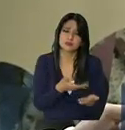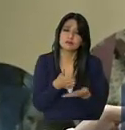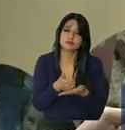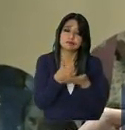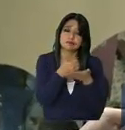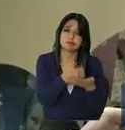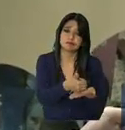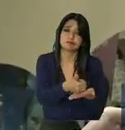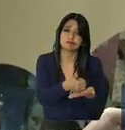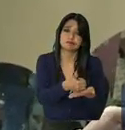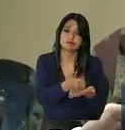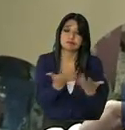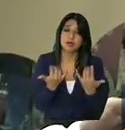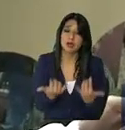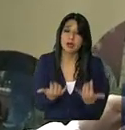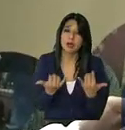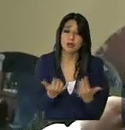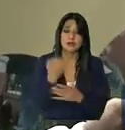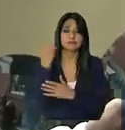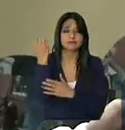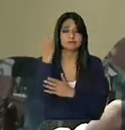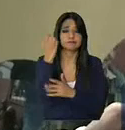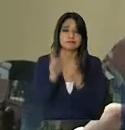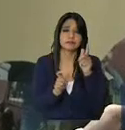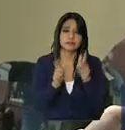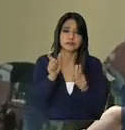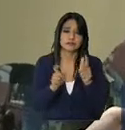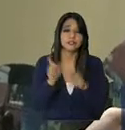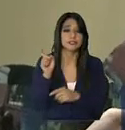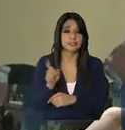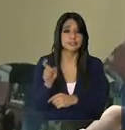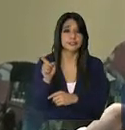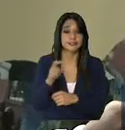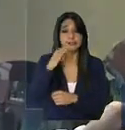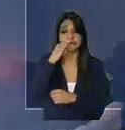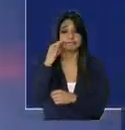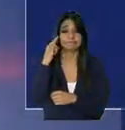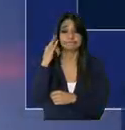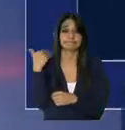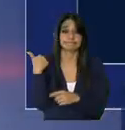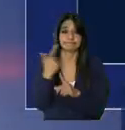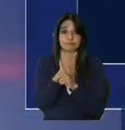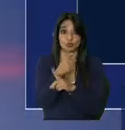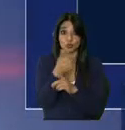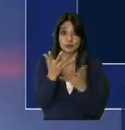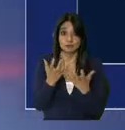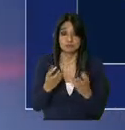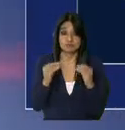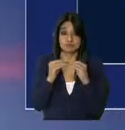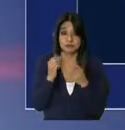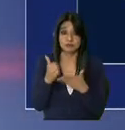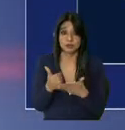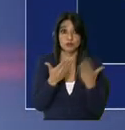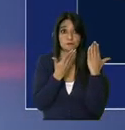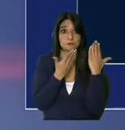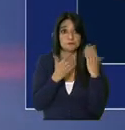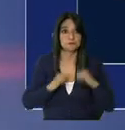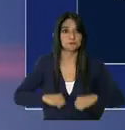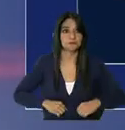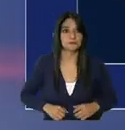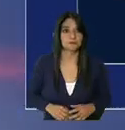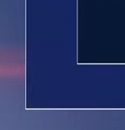favorecer en este estado de emergencia a nuestros niños con discapacidad. Si usted desea colaborar, puede comunicarse al